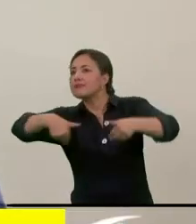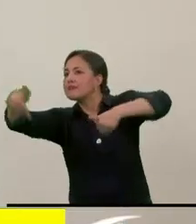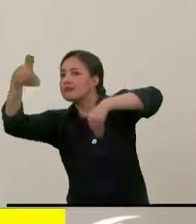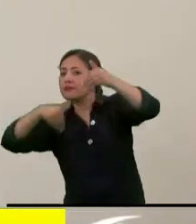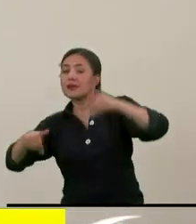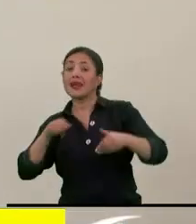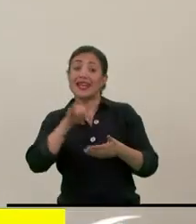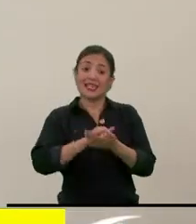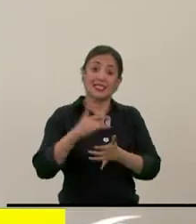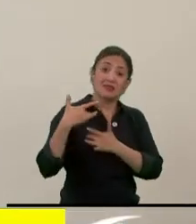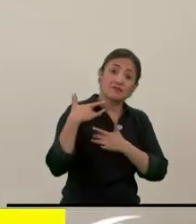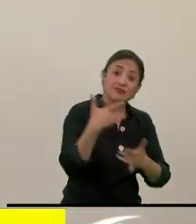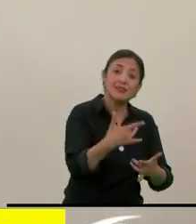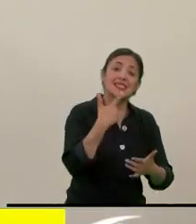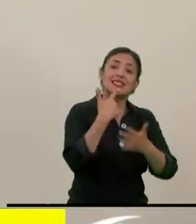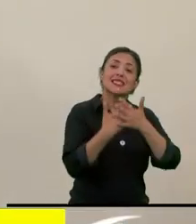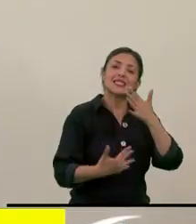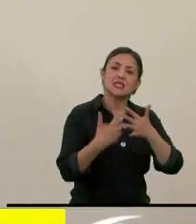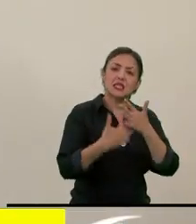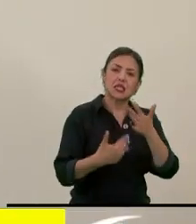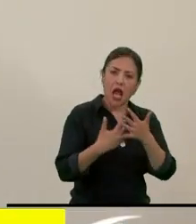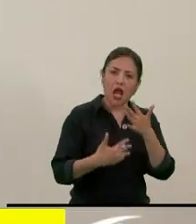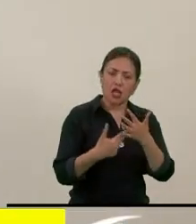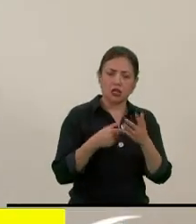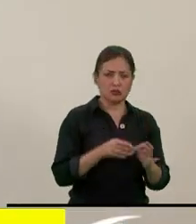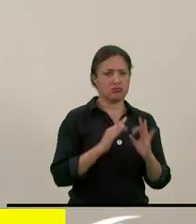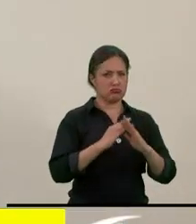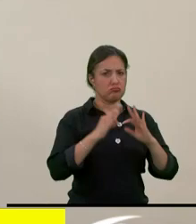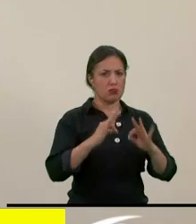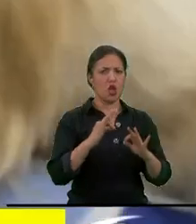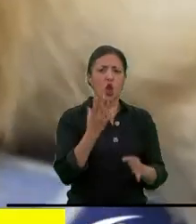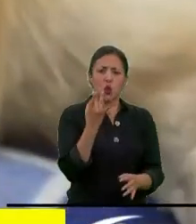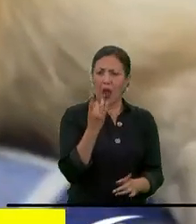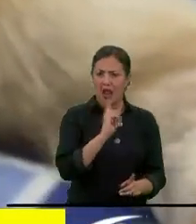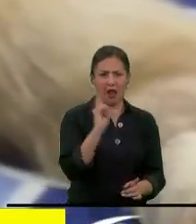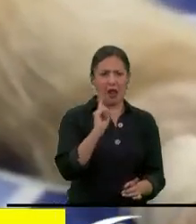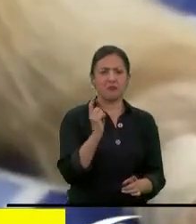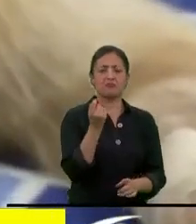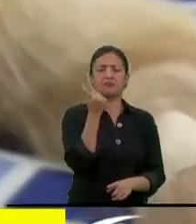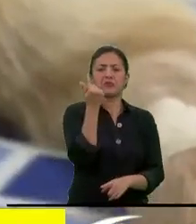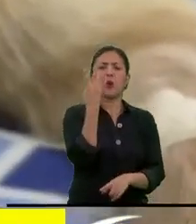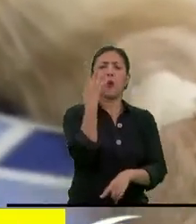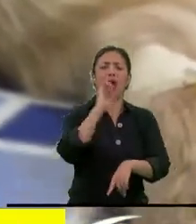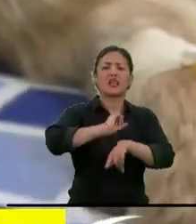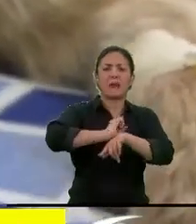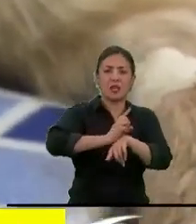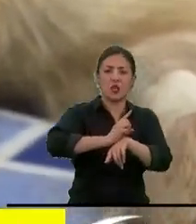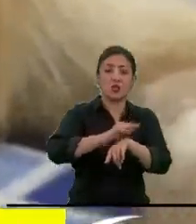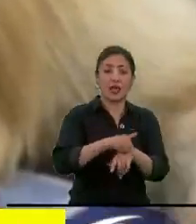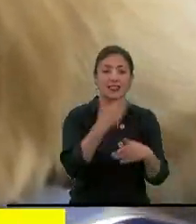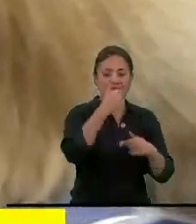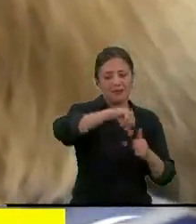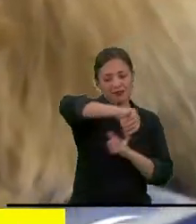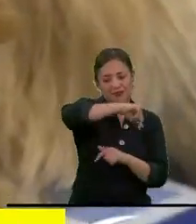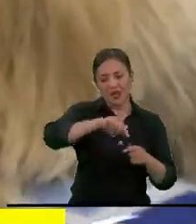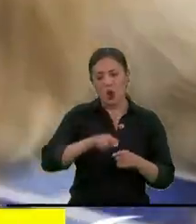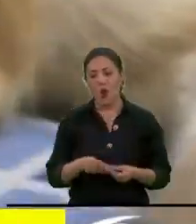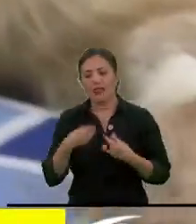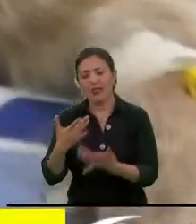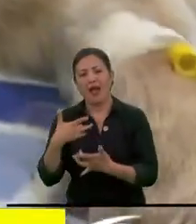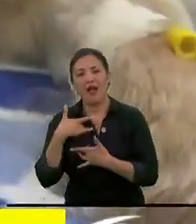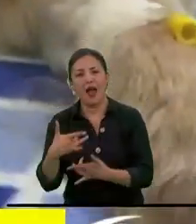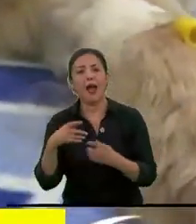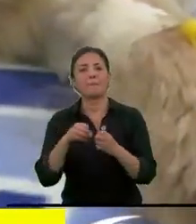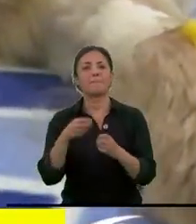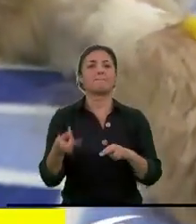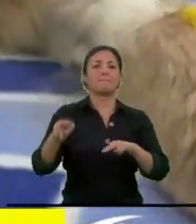es un procedimiento seguro e indoloro que no toma más de 40 minutos. Los beneficios que trae la donación son básicamente aumentar